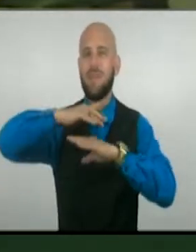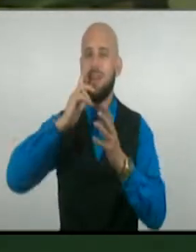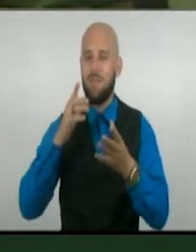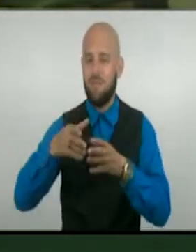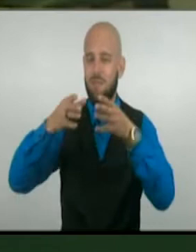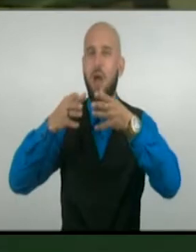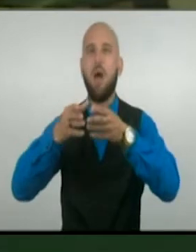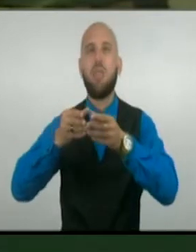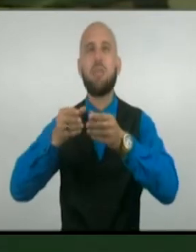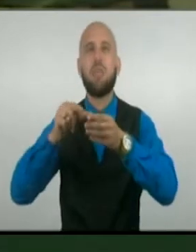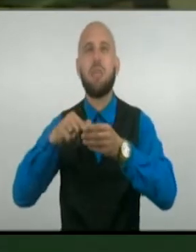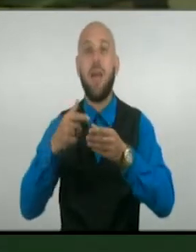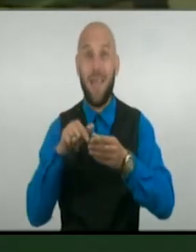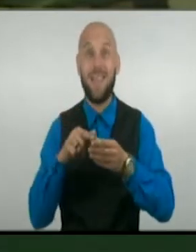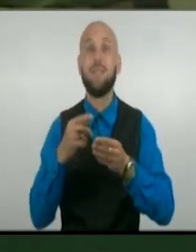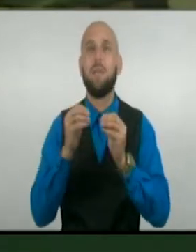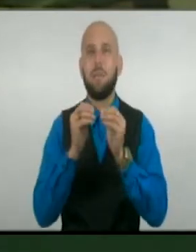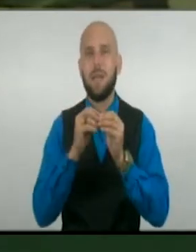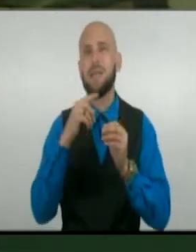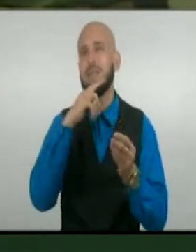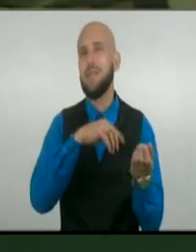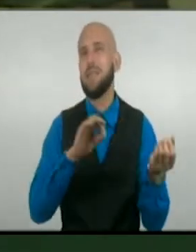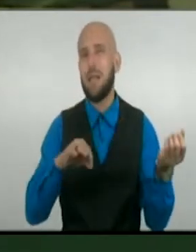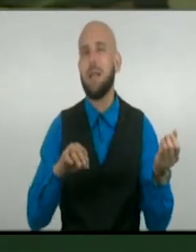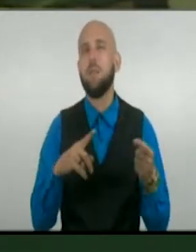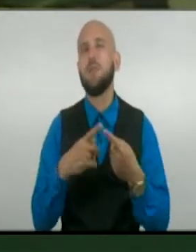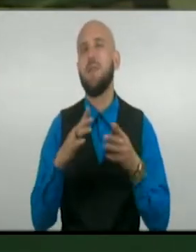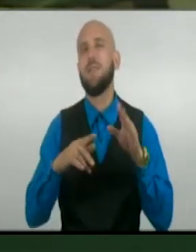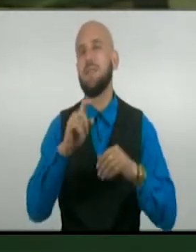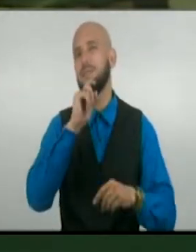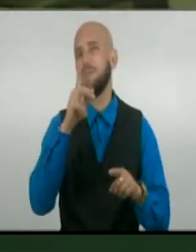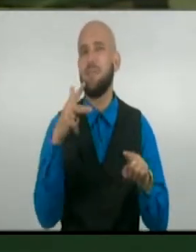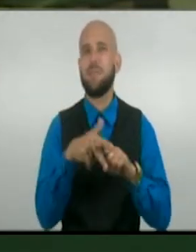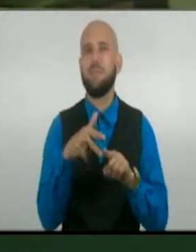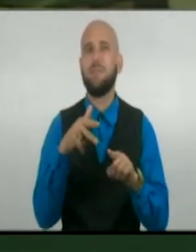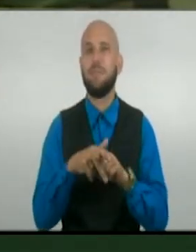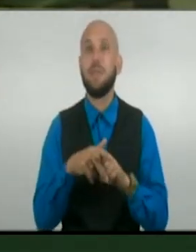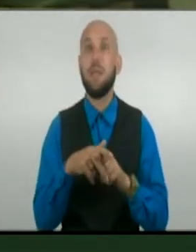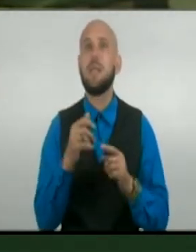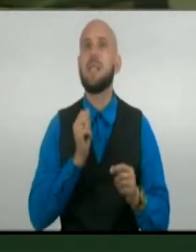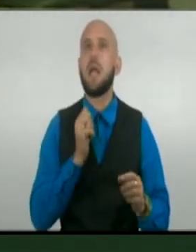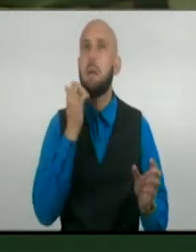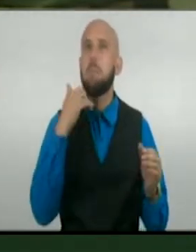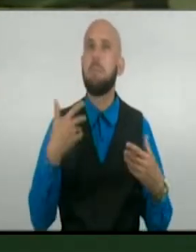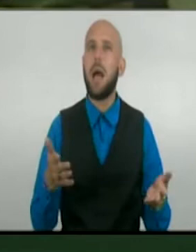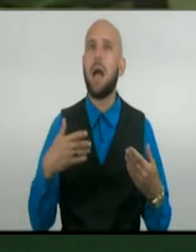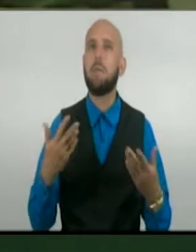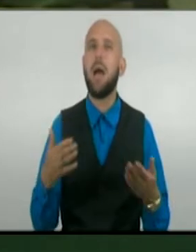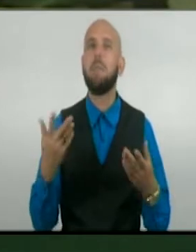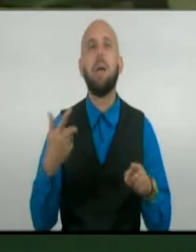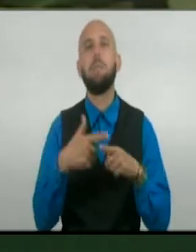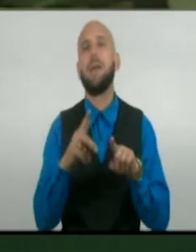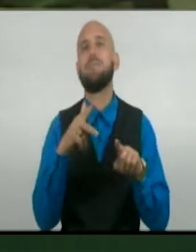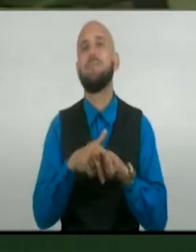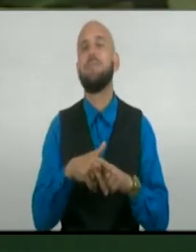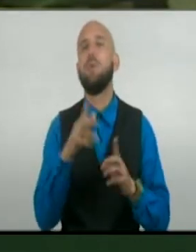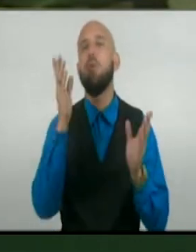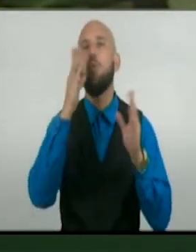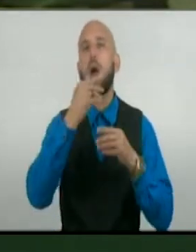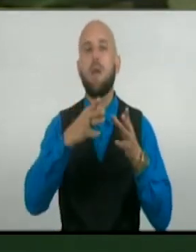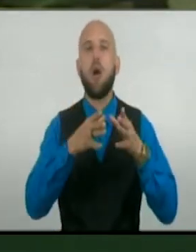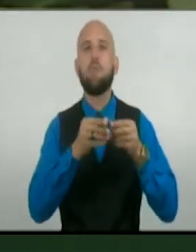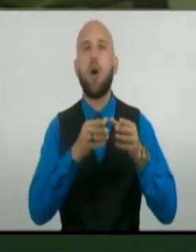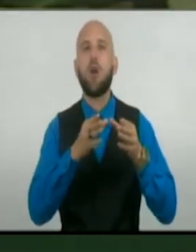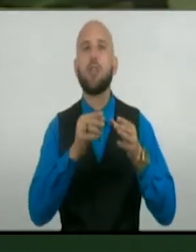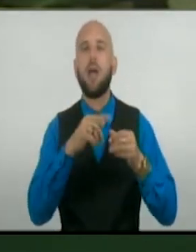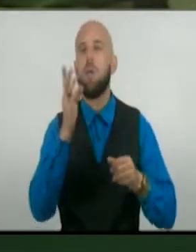esto ha traído consigo que las donaciones no se han podido hacer el total de donaciones que nosotros tenemos el planificada ha traído un grupo